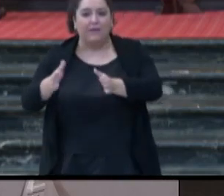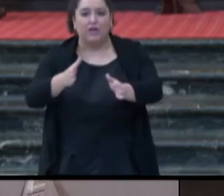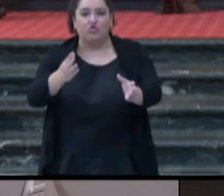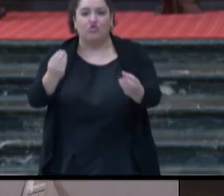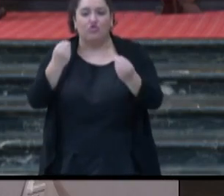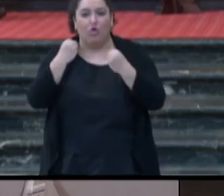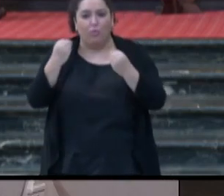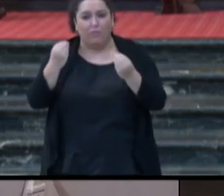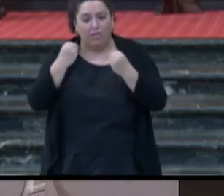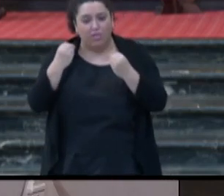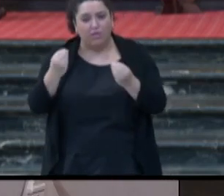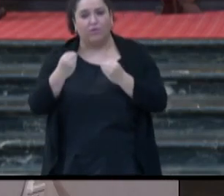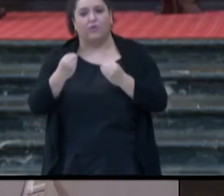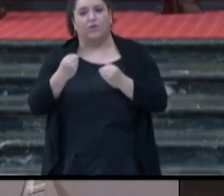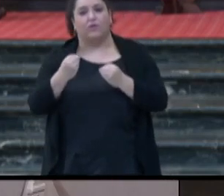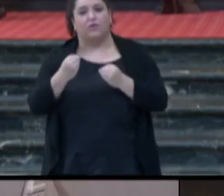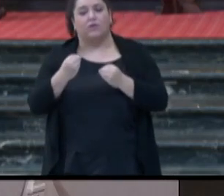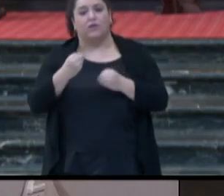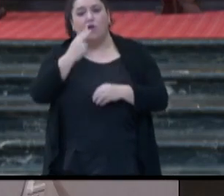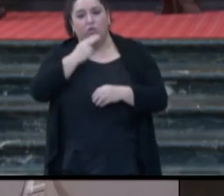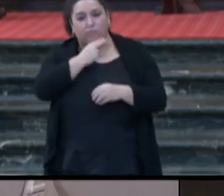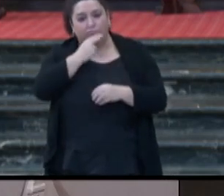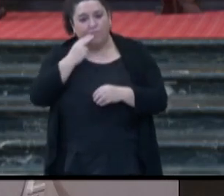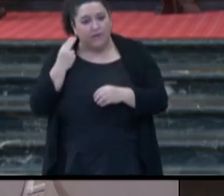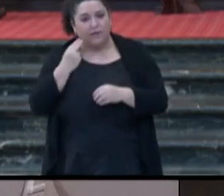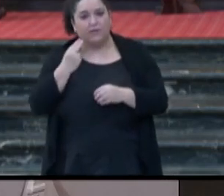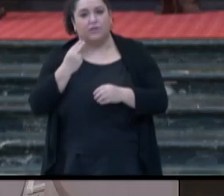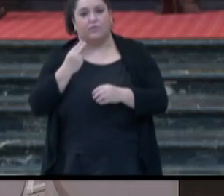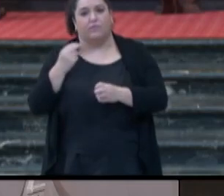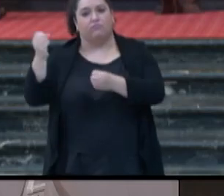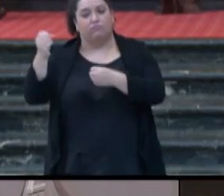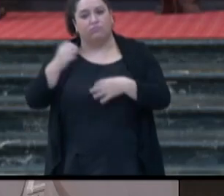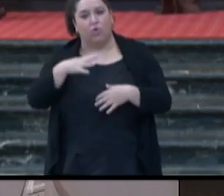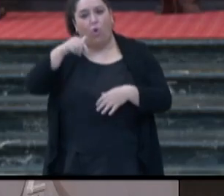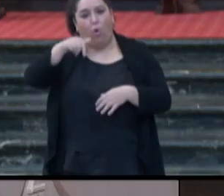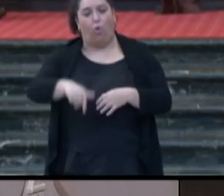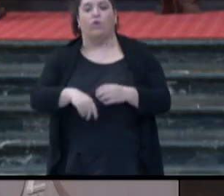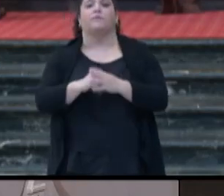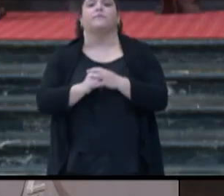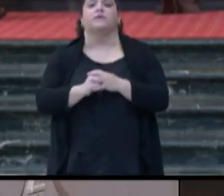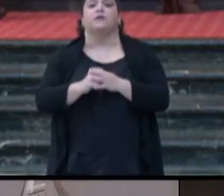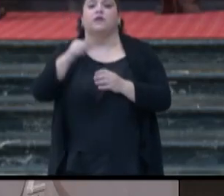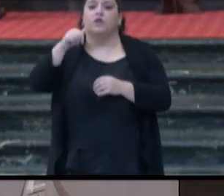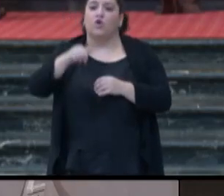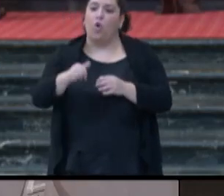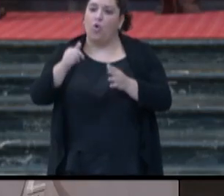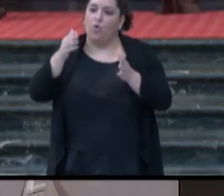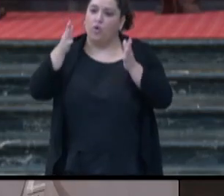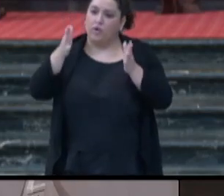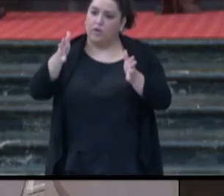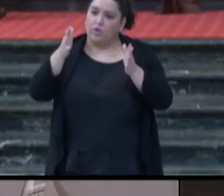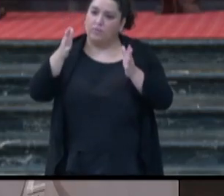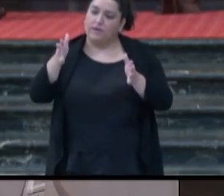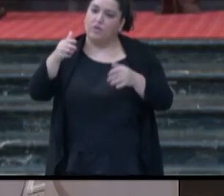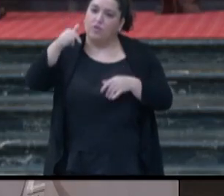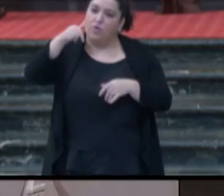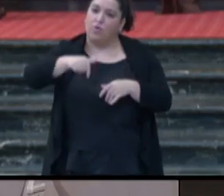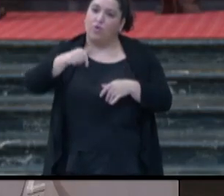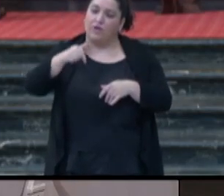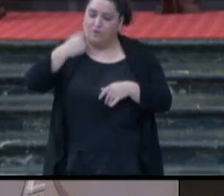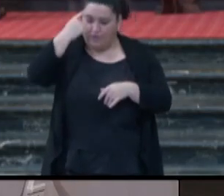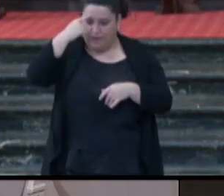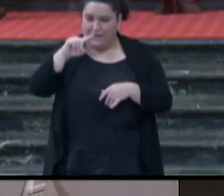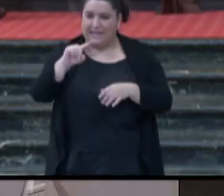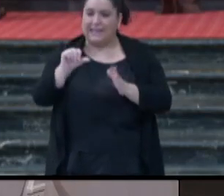apostolado y de evangelización hoy y os encomiendo especialmente y sabéis estoy muy